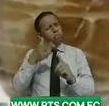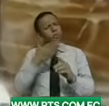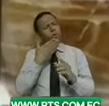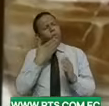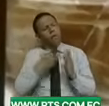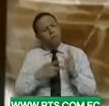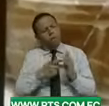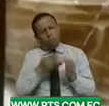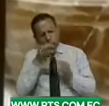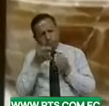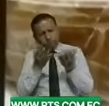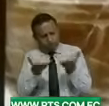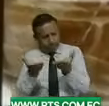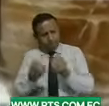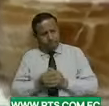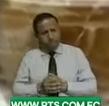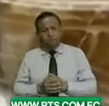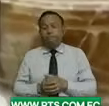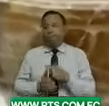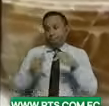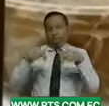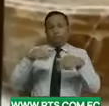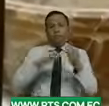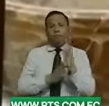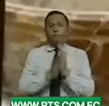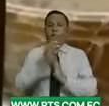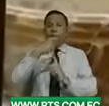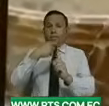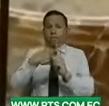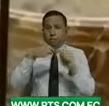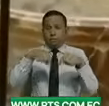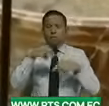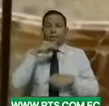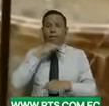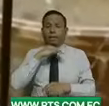hecho violento sucede aquí en la iglesia María Auxiliadora de aquí de Manta.